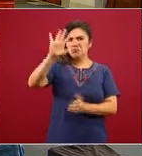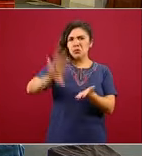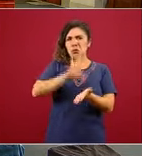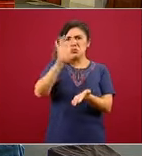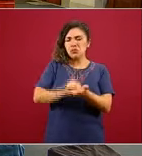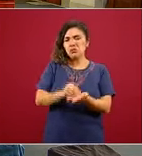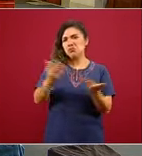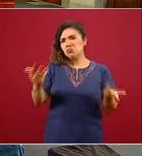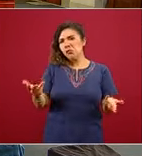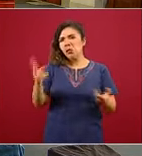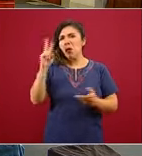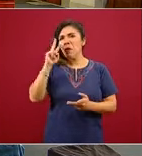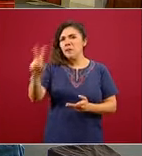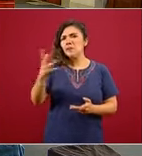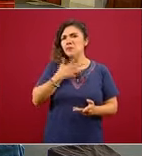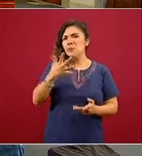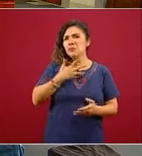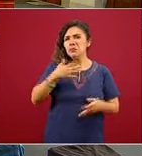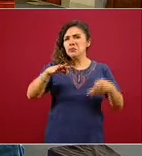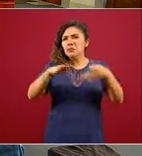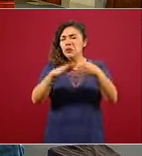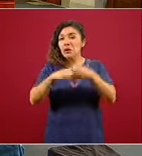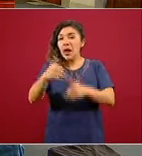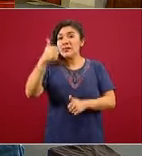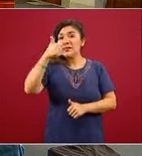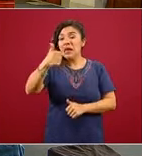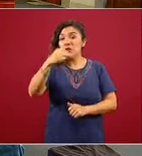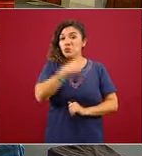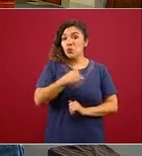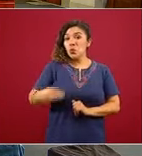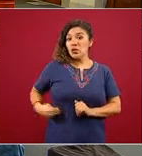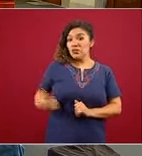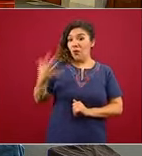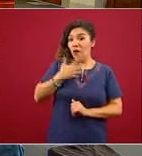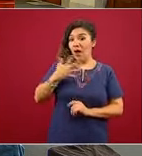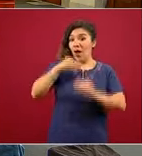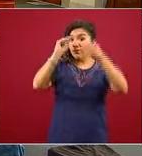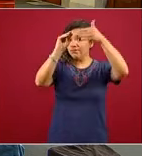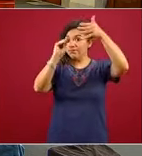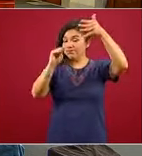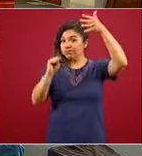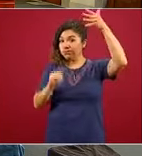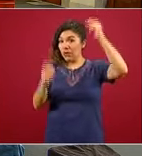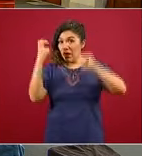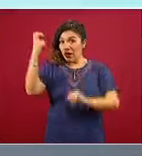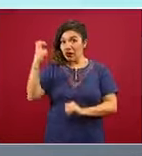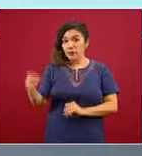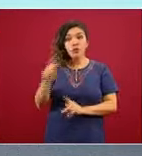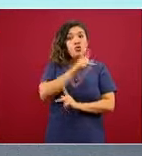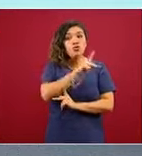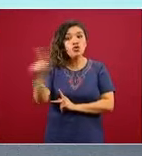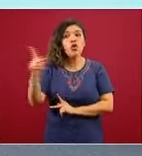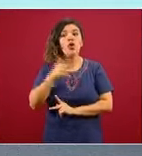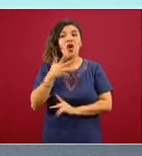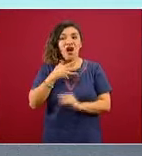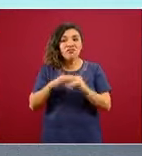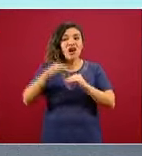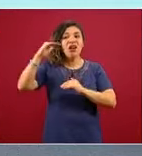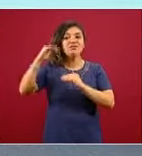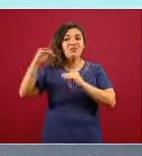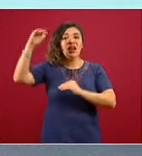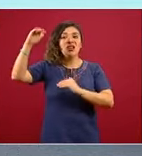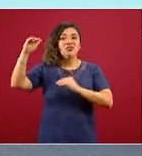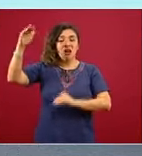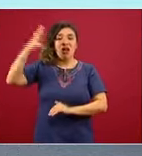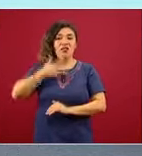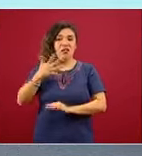que prácticamente al menos los 6 municipios que están aquí representados, todos tienen prácticamente tendencias ascendentes o las han